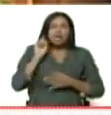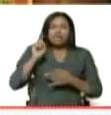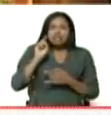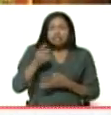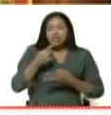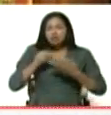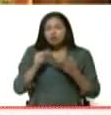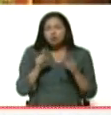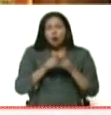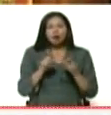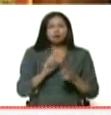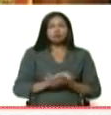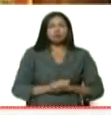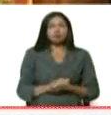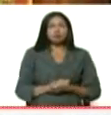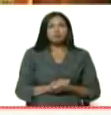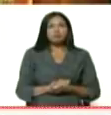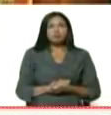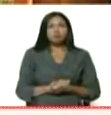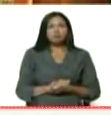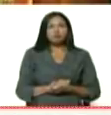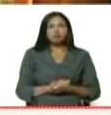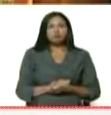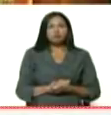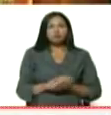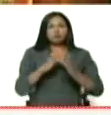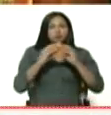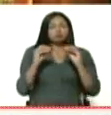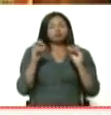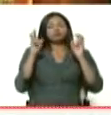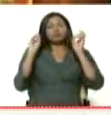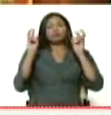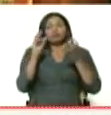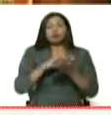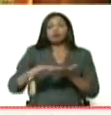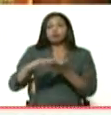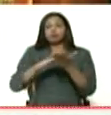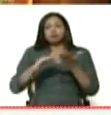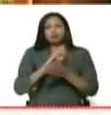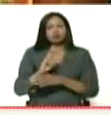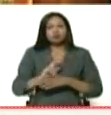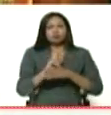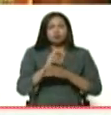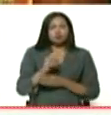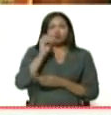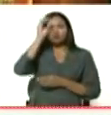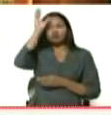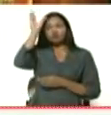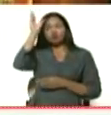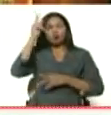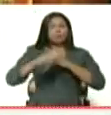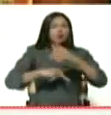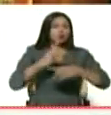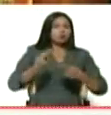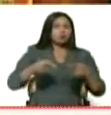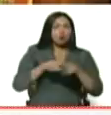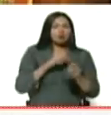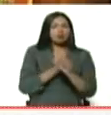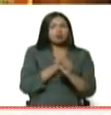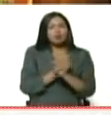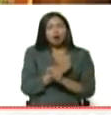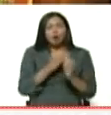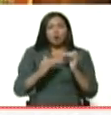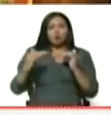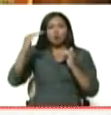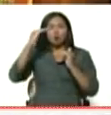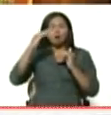necesidades, y todo el tema de recuperación de la capacidad productiva, de trabajo y de